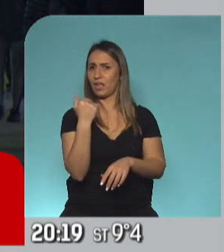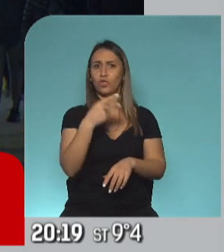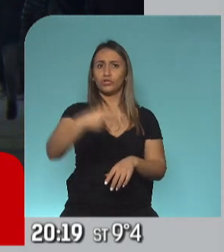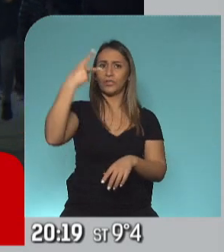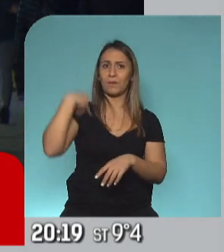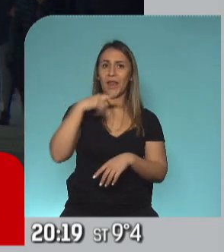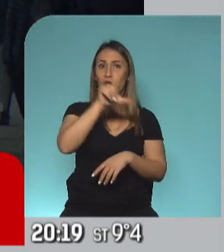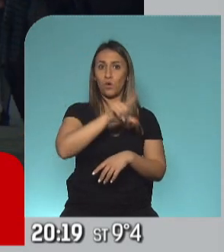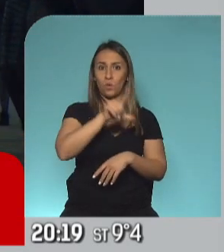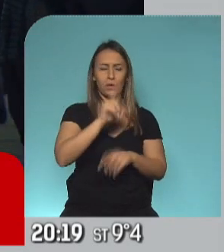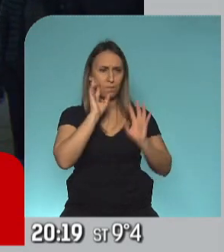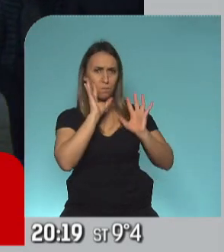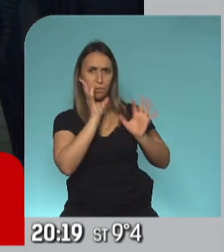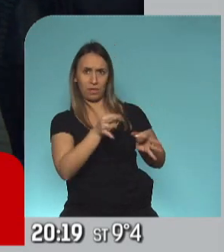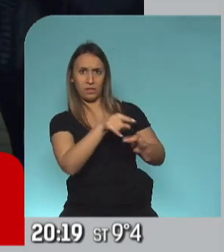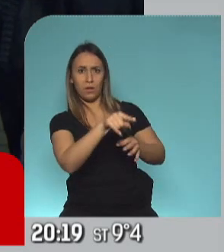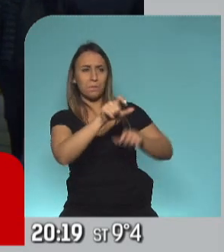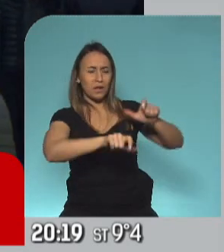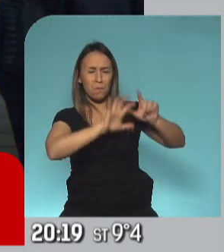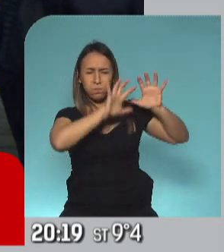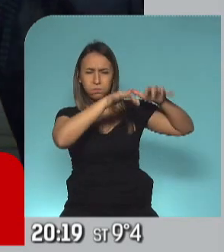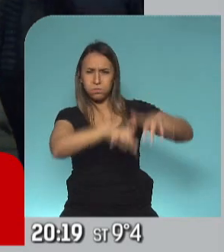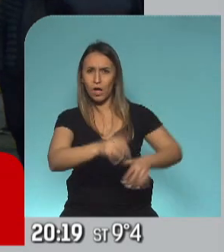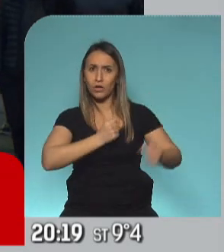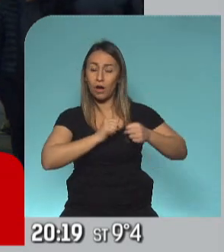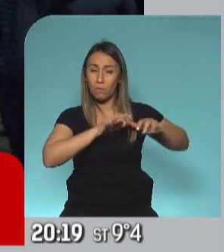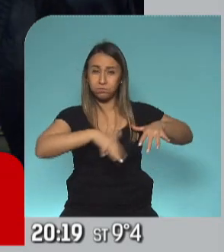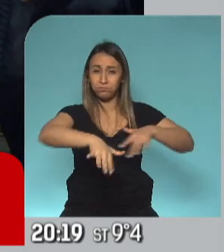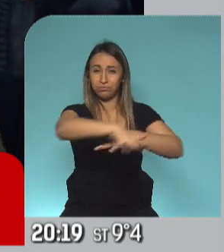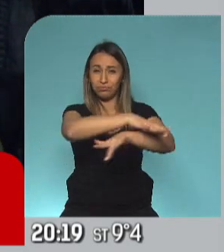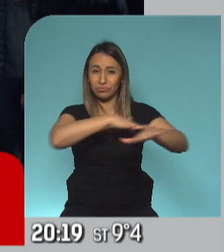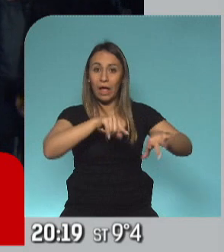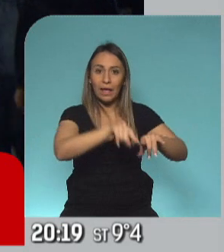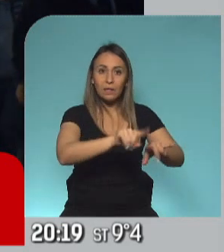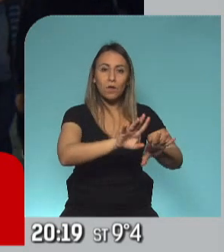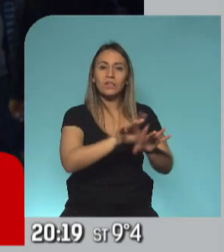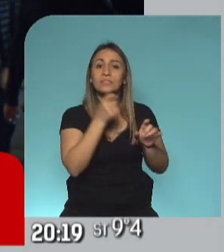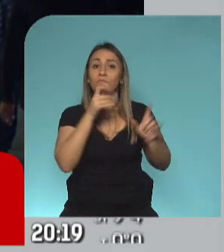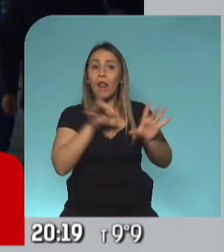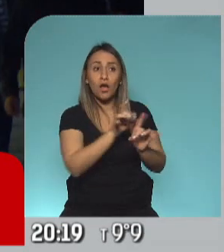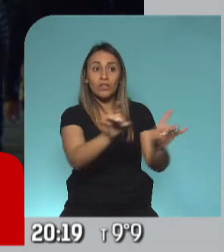lunes no se iba a ver reflejado en los partes de días